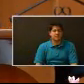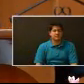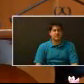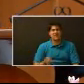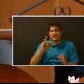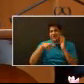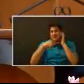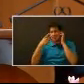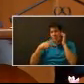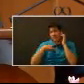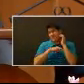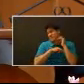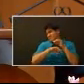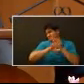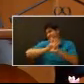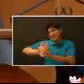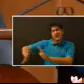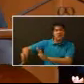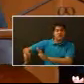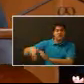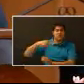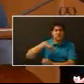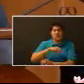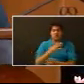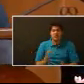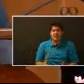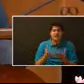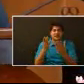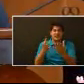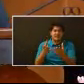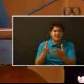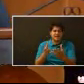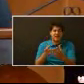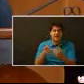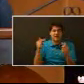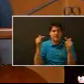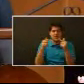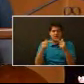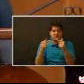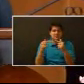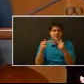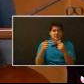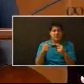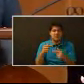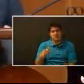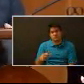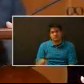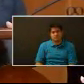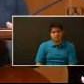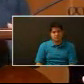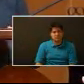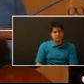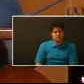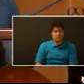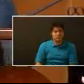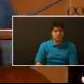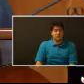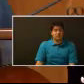nos ha desamparado. Nos ha entregado en manos, ahí él se sentía, ya nos entregó en manos de nuestros enemigos.